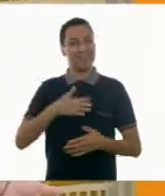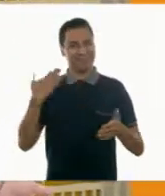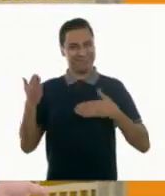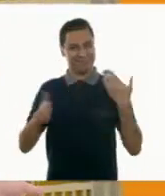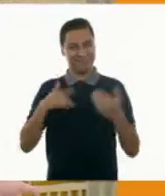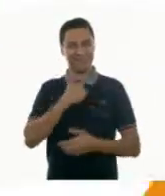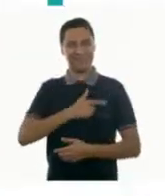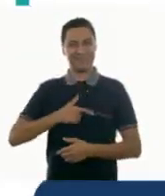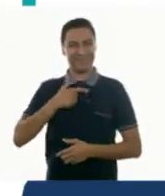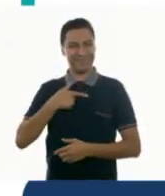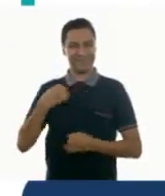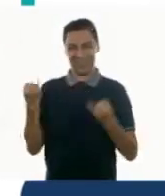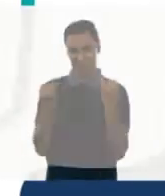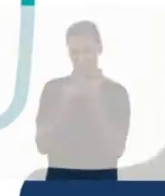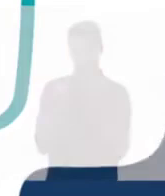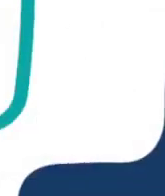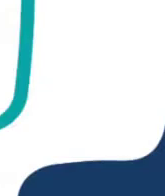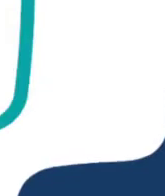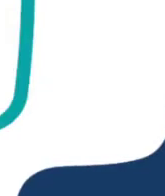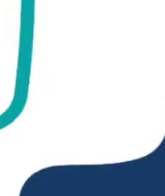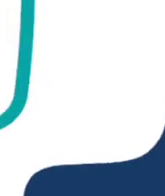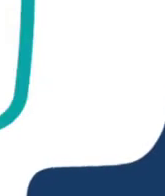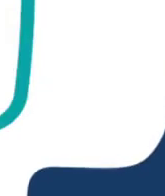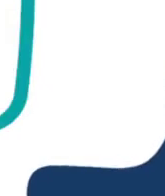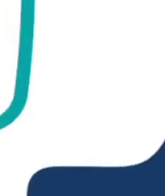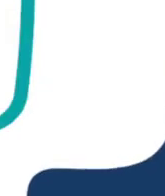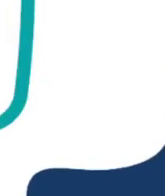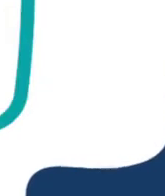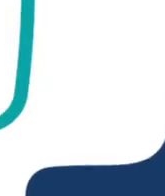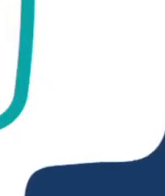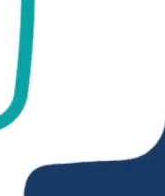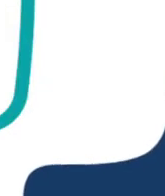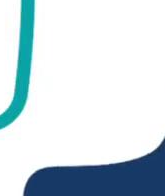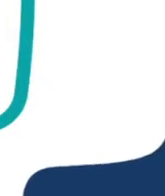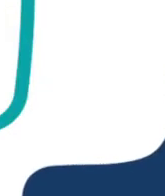tanto como nosotros. A continuación,